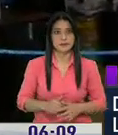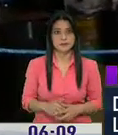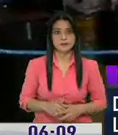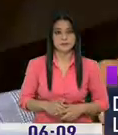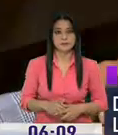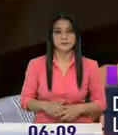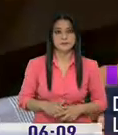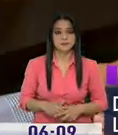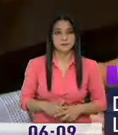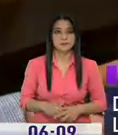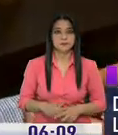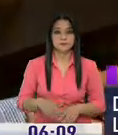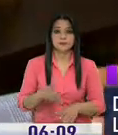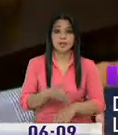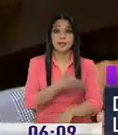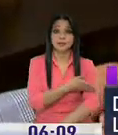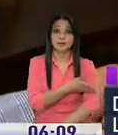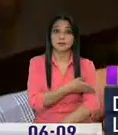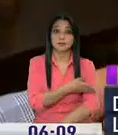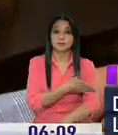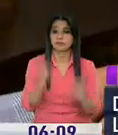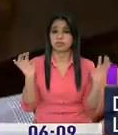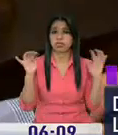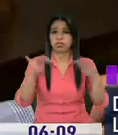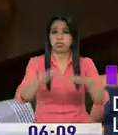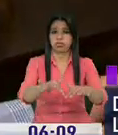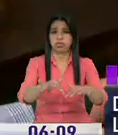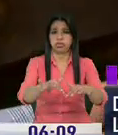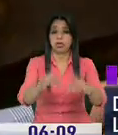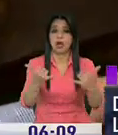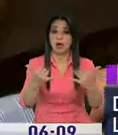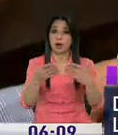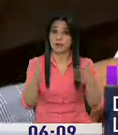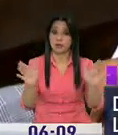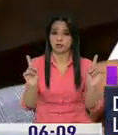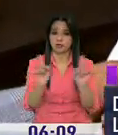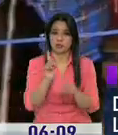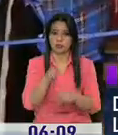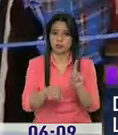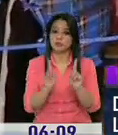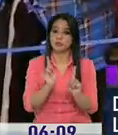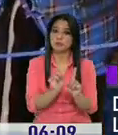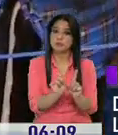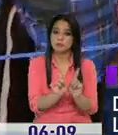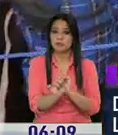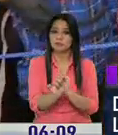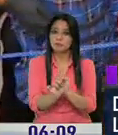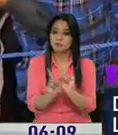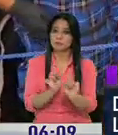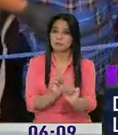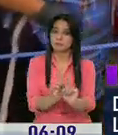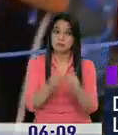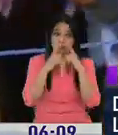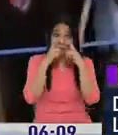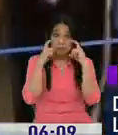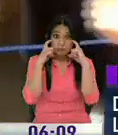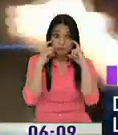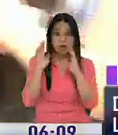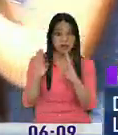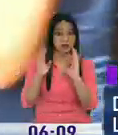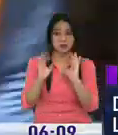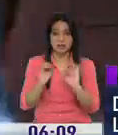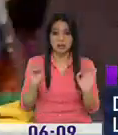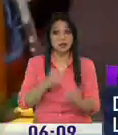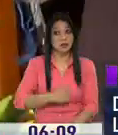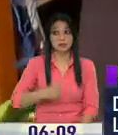distanciamiento. Antes de pandemia entrábamos, todo era abierto, pero ahora ya lamentablemente no podemos meter. Y si mientras no llega con la mascarilla, no estamos atendiendo. Lo